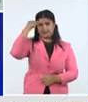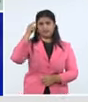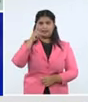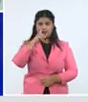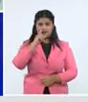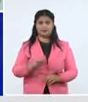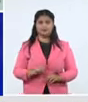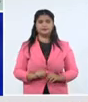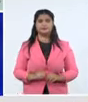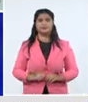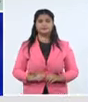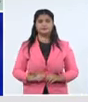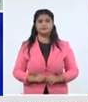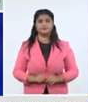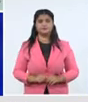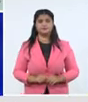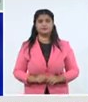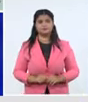Bari.